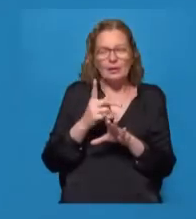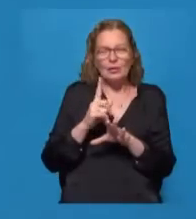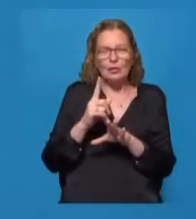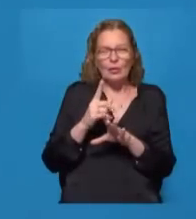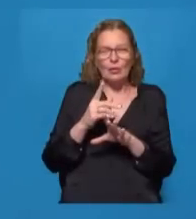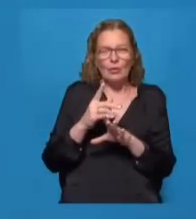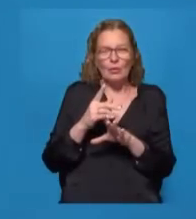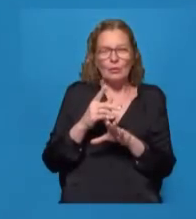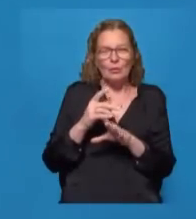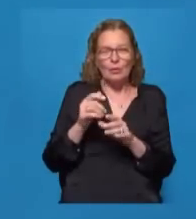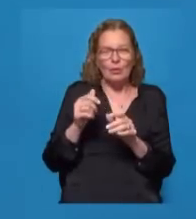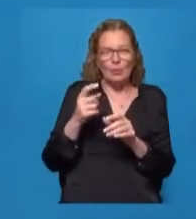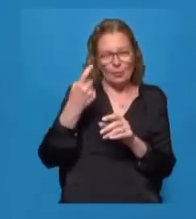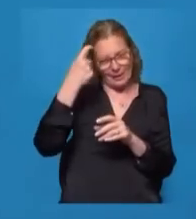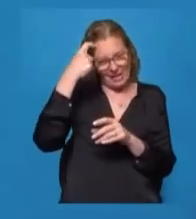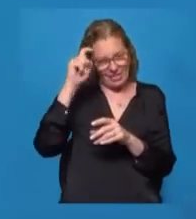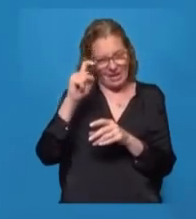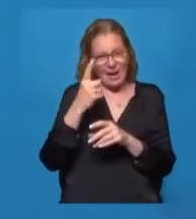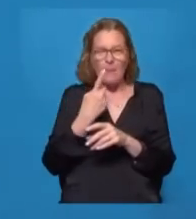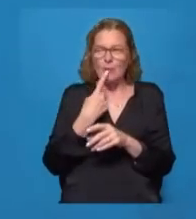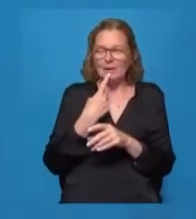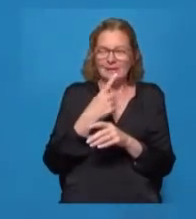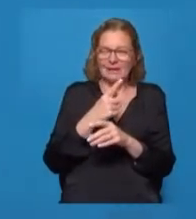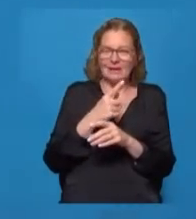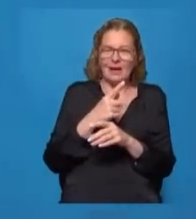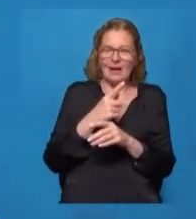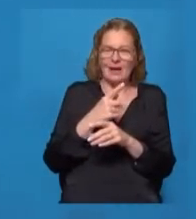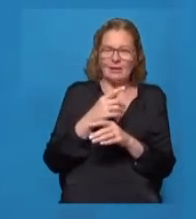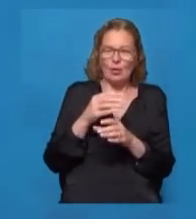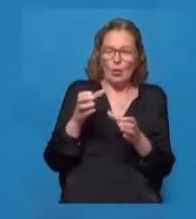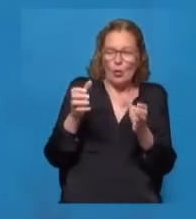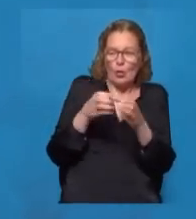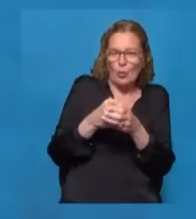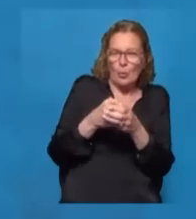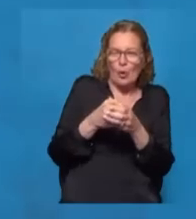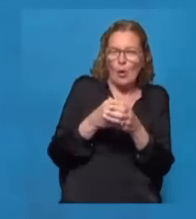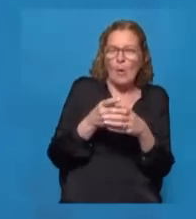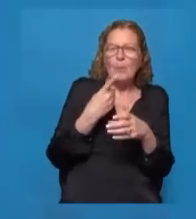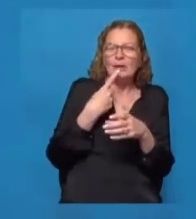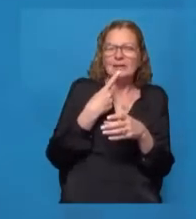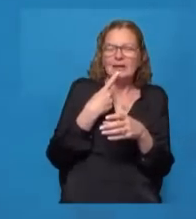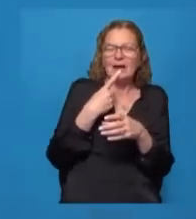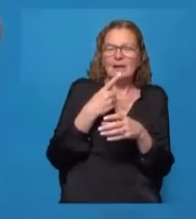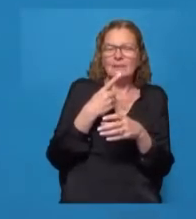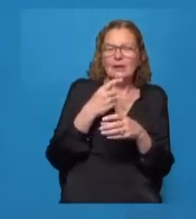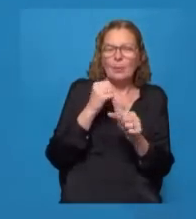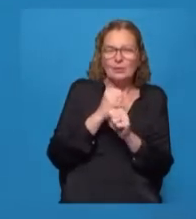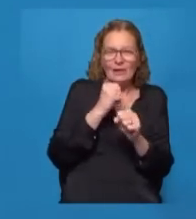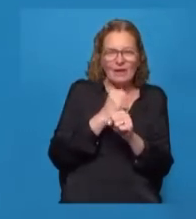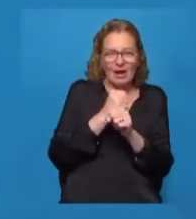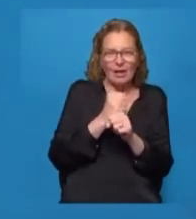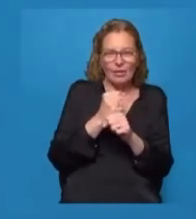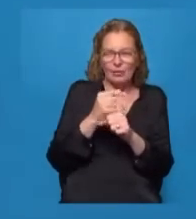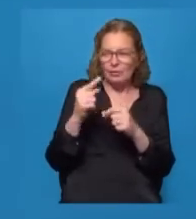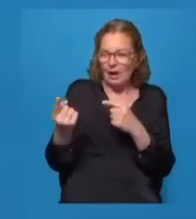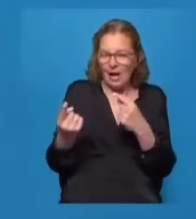convoca ni una ideología política ni una afiliación partidaria ni la condición de trabajadores de tal o